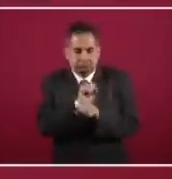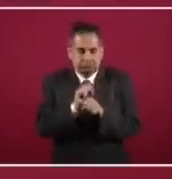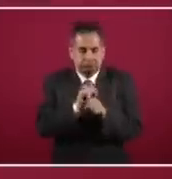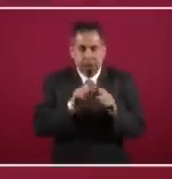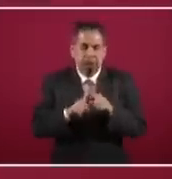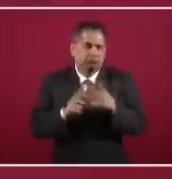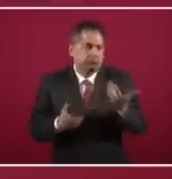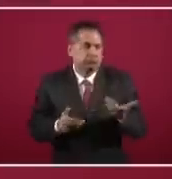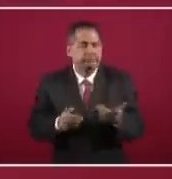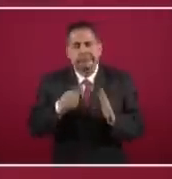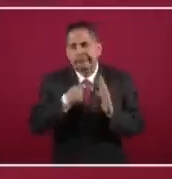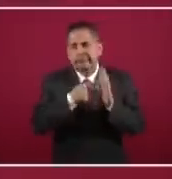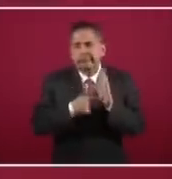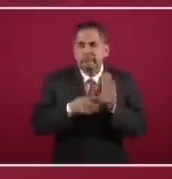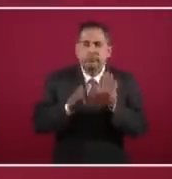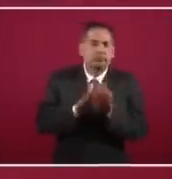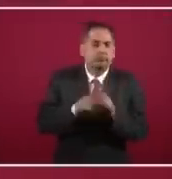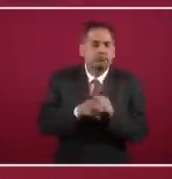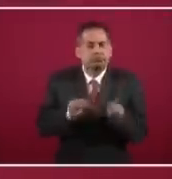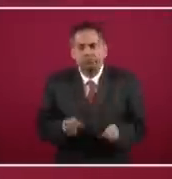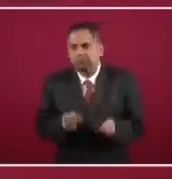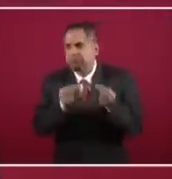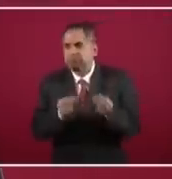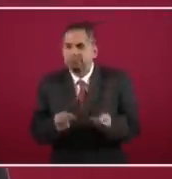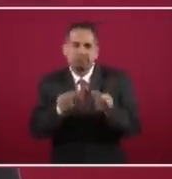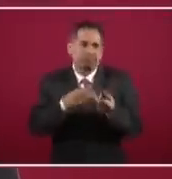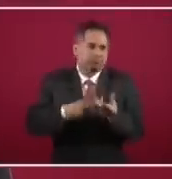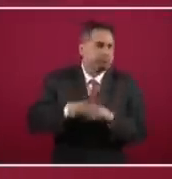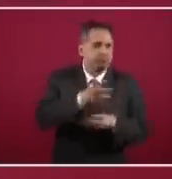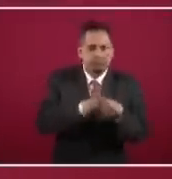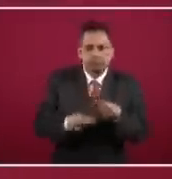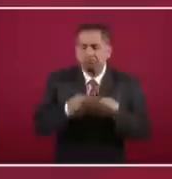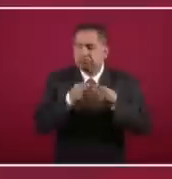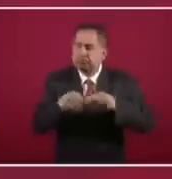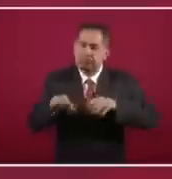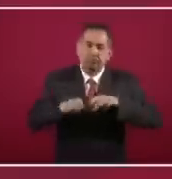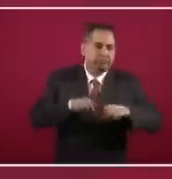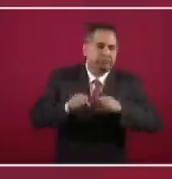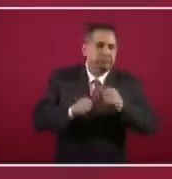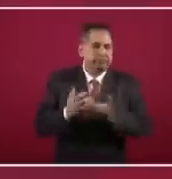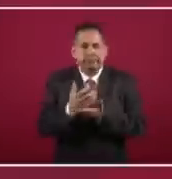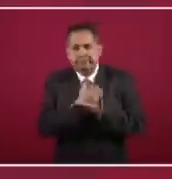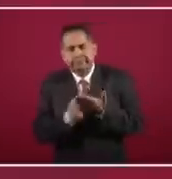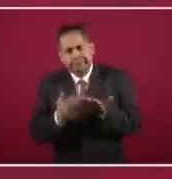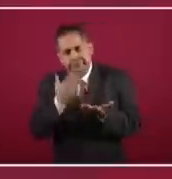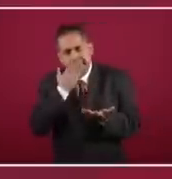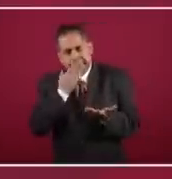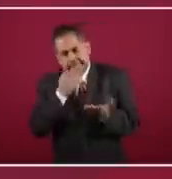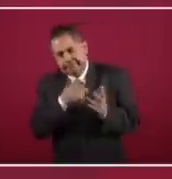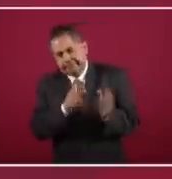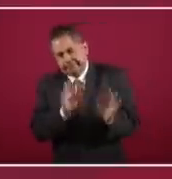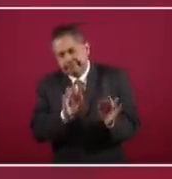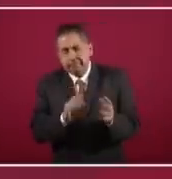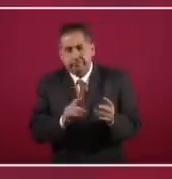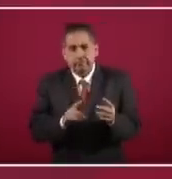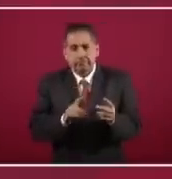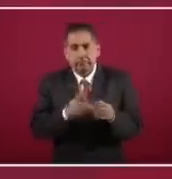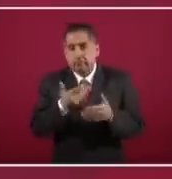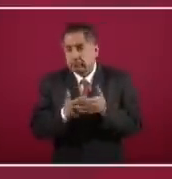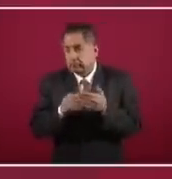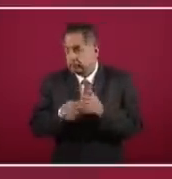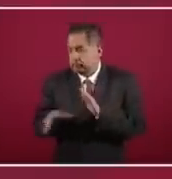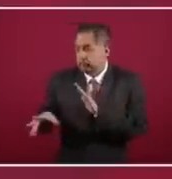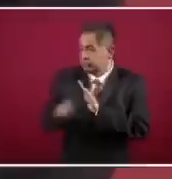la mejor manera de hacer negocios y de obtener ganancias, utilidades. Y